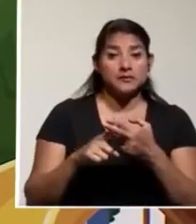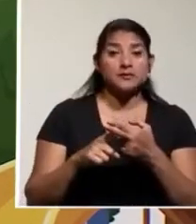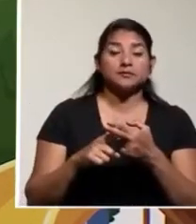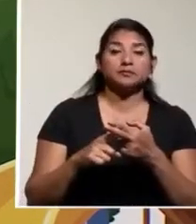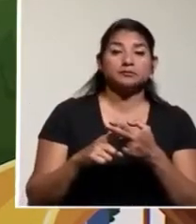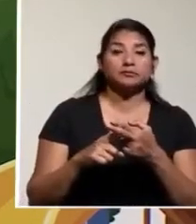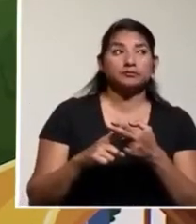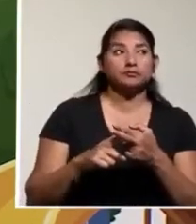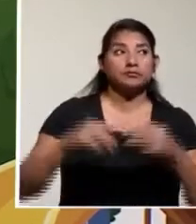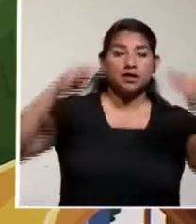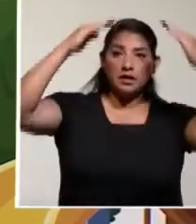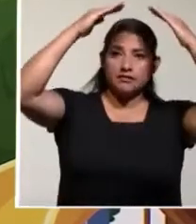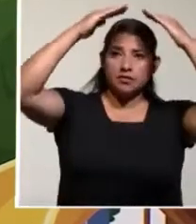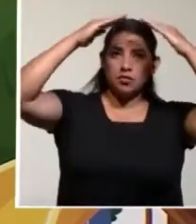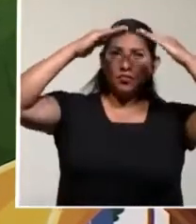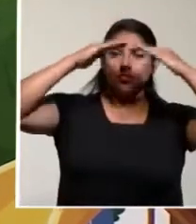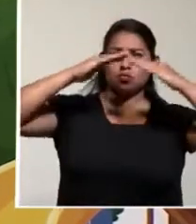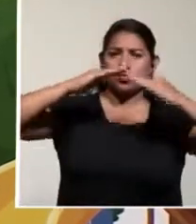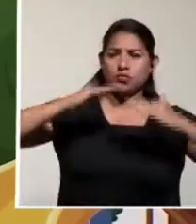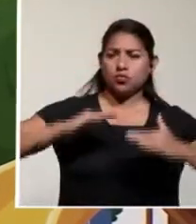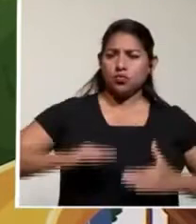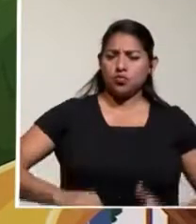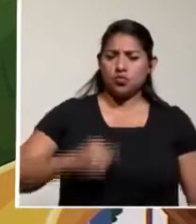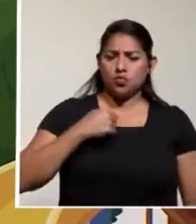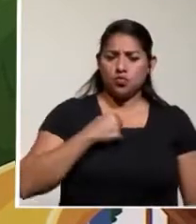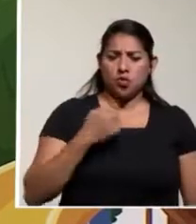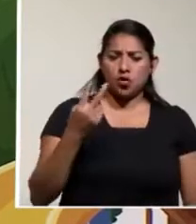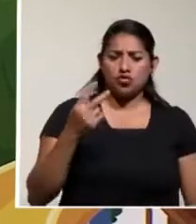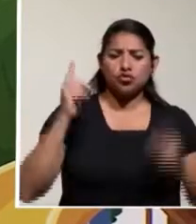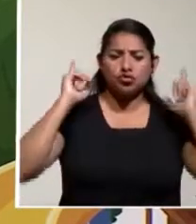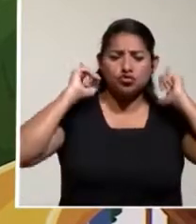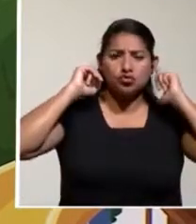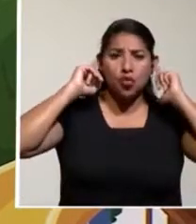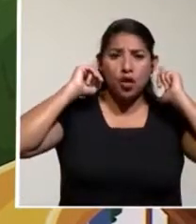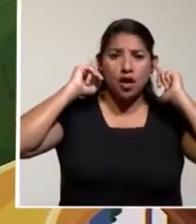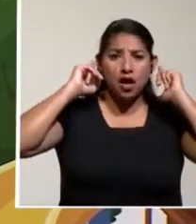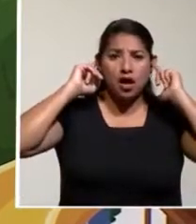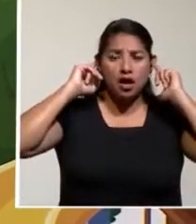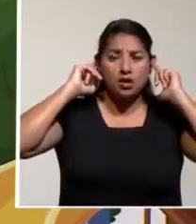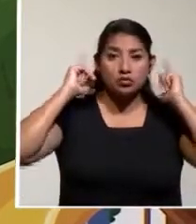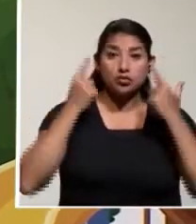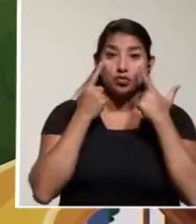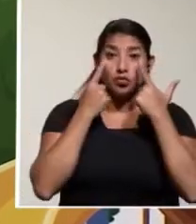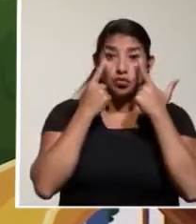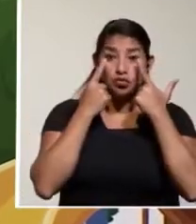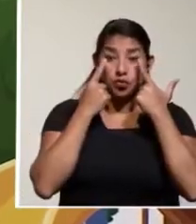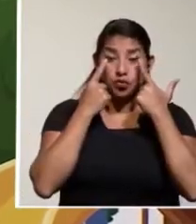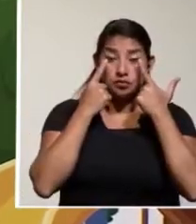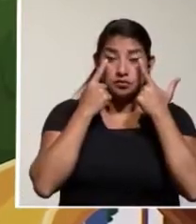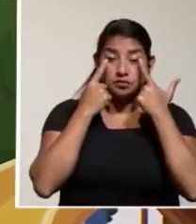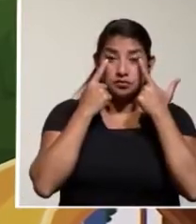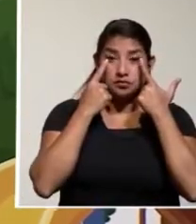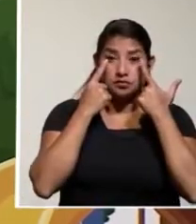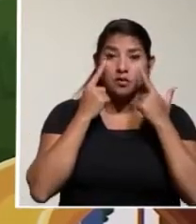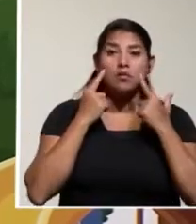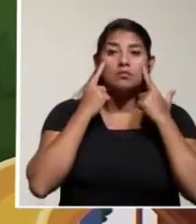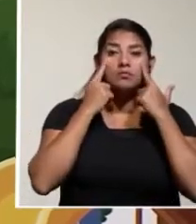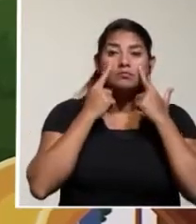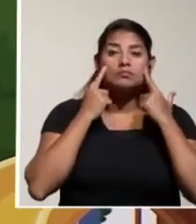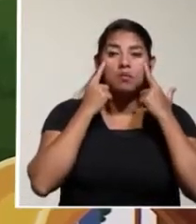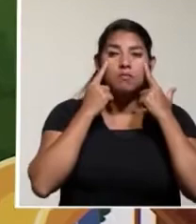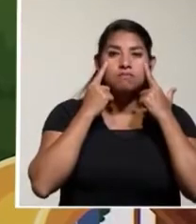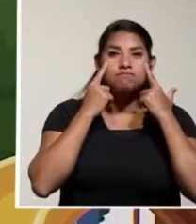de la parte superior a la inferior, entonces, por ejemplo, tenemos dos orejas, dos ojos, dos